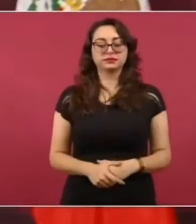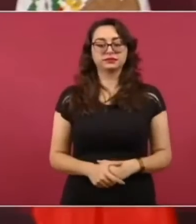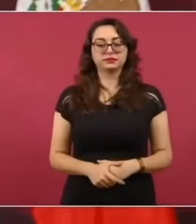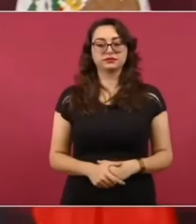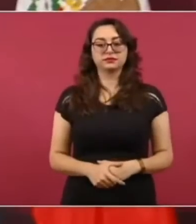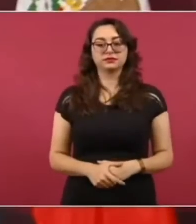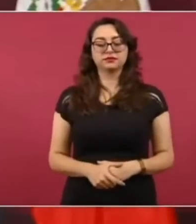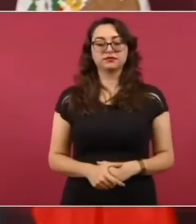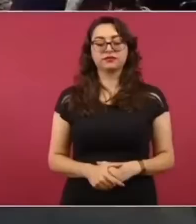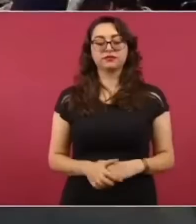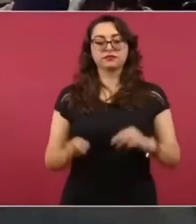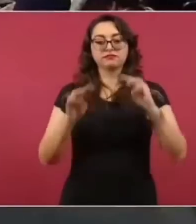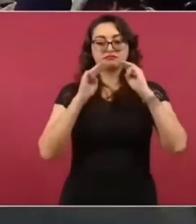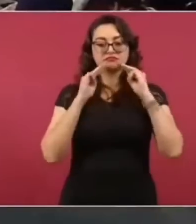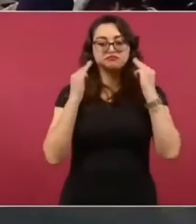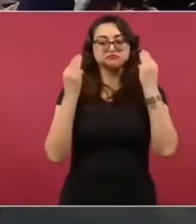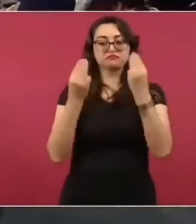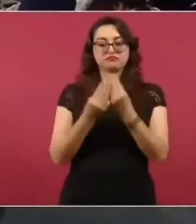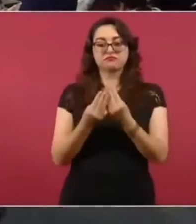continúa la mafia